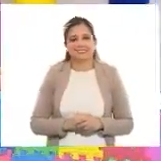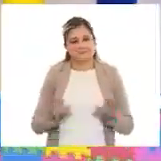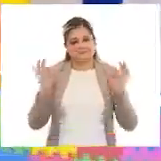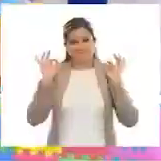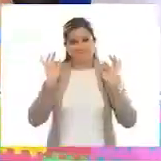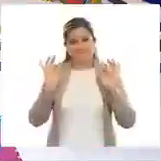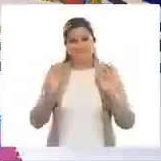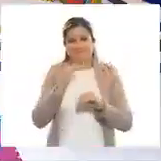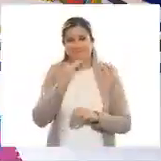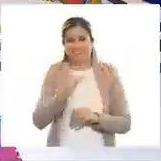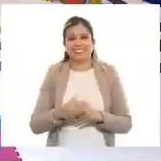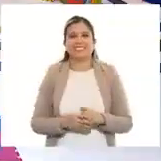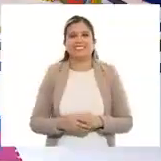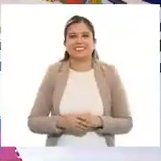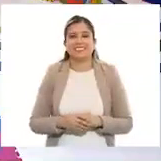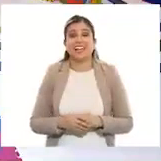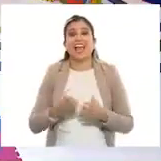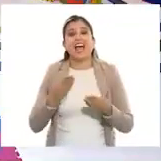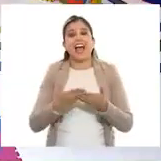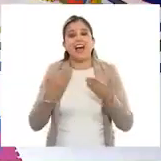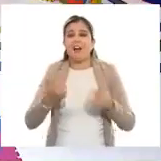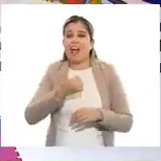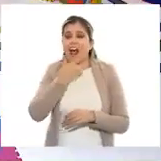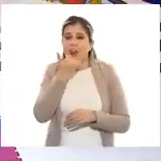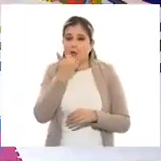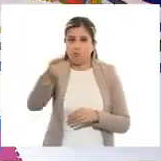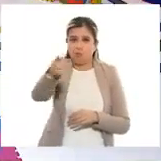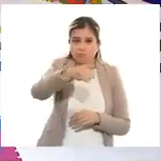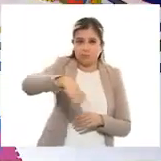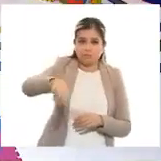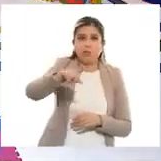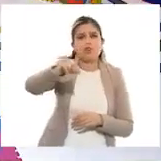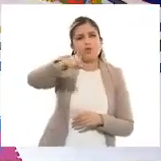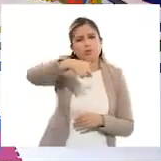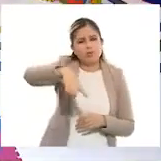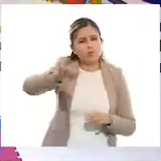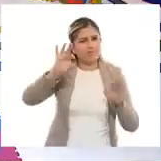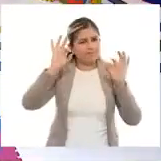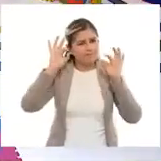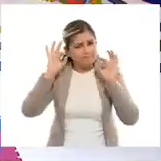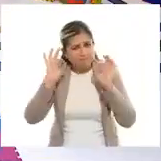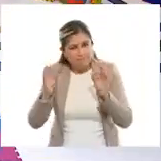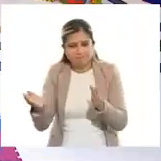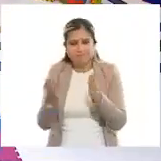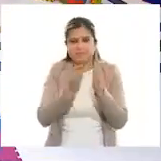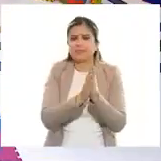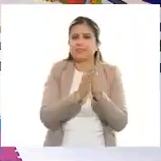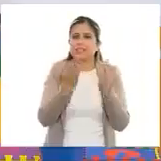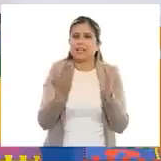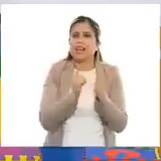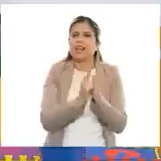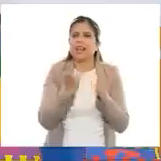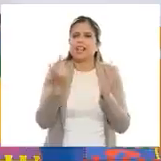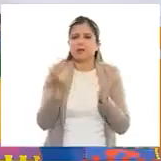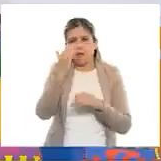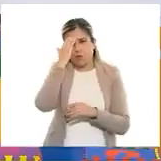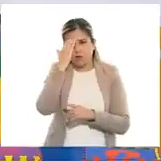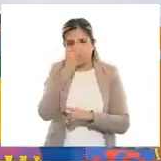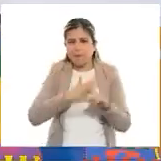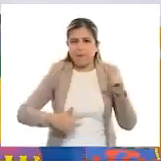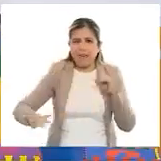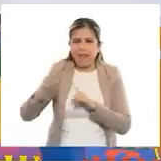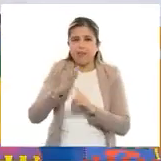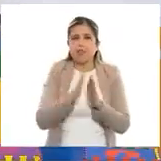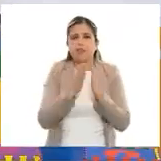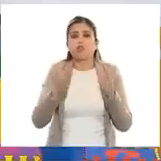Excelente. Muy bien, ahora sí, alumnas y alumnos, tengan listo y a la mano su libro de conocimiento del medio porque vamos a